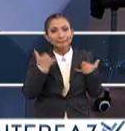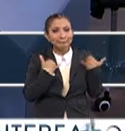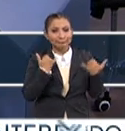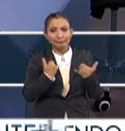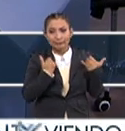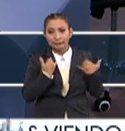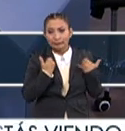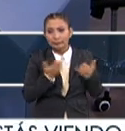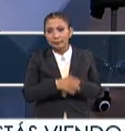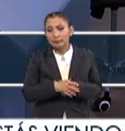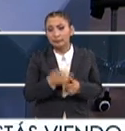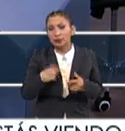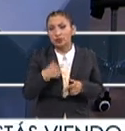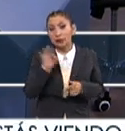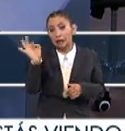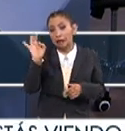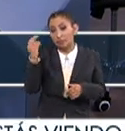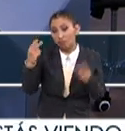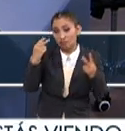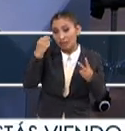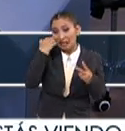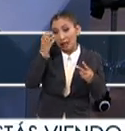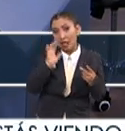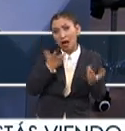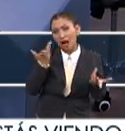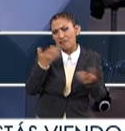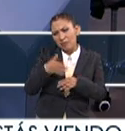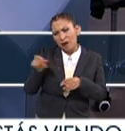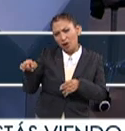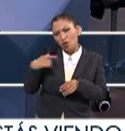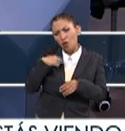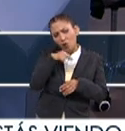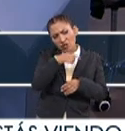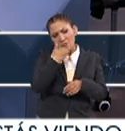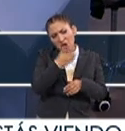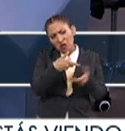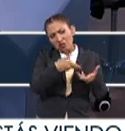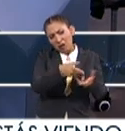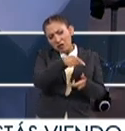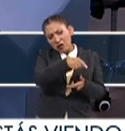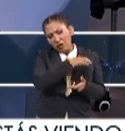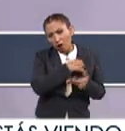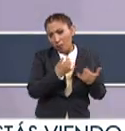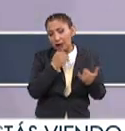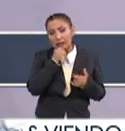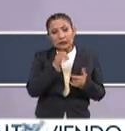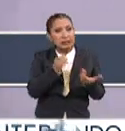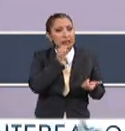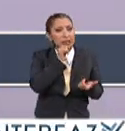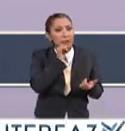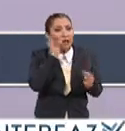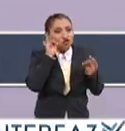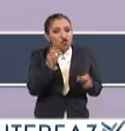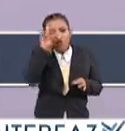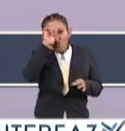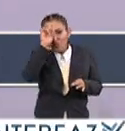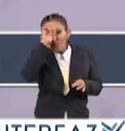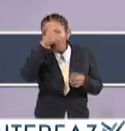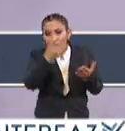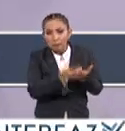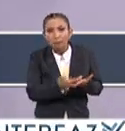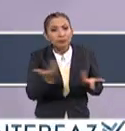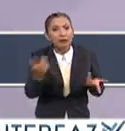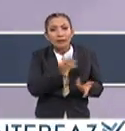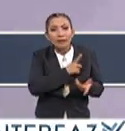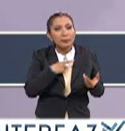jóvenes, personas que quizá no estén bien, de que tengan familias, dicen, mira, está esta alternativa, jóvenes que a lo mejor no se les han dado la correcta